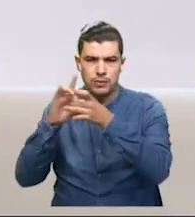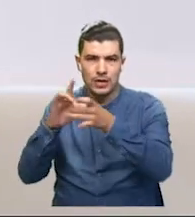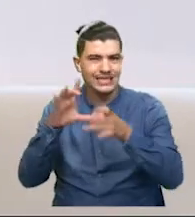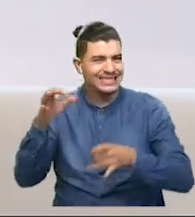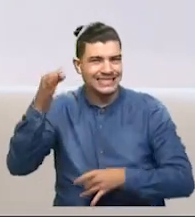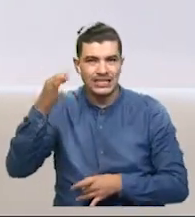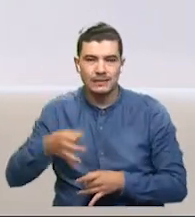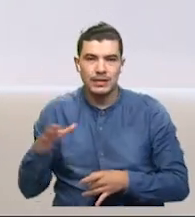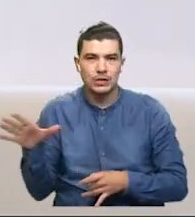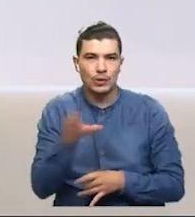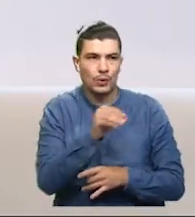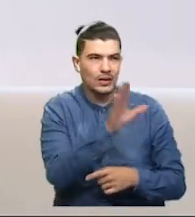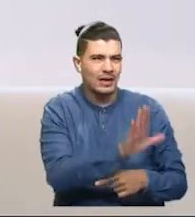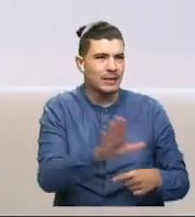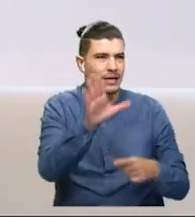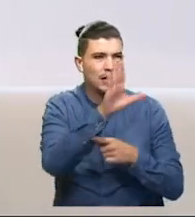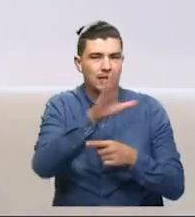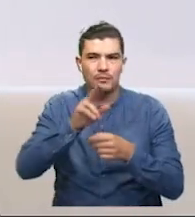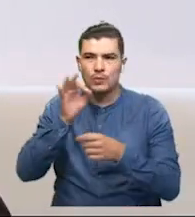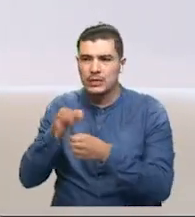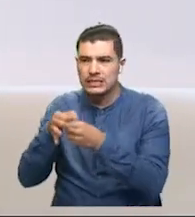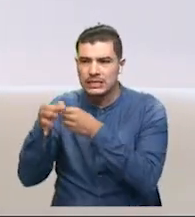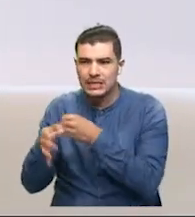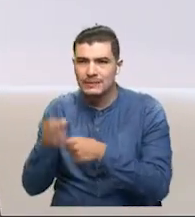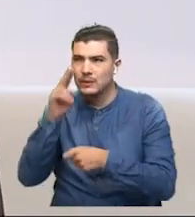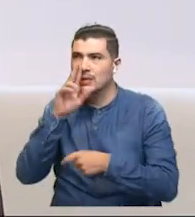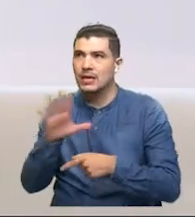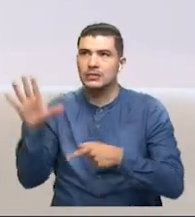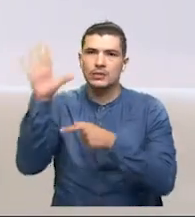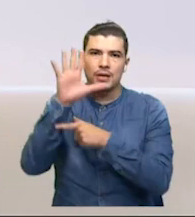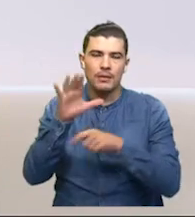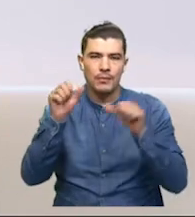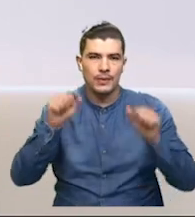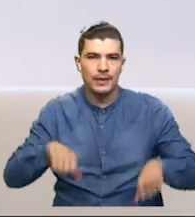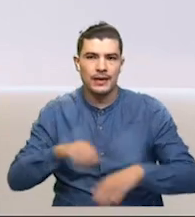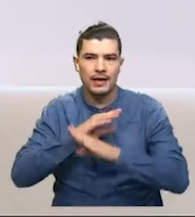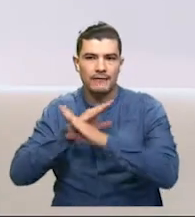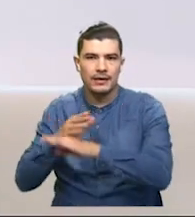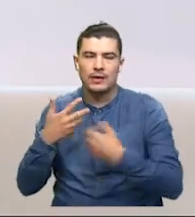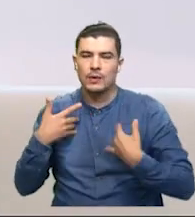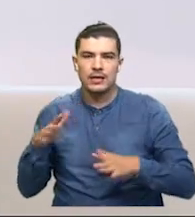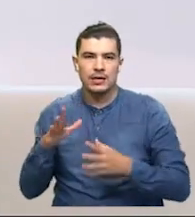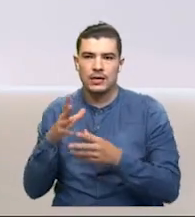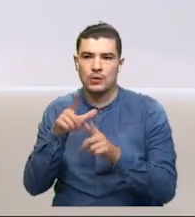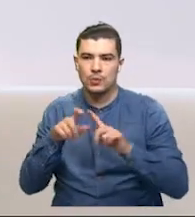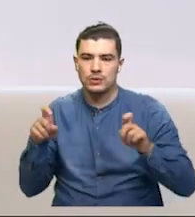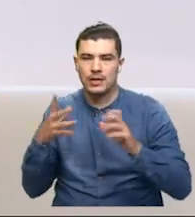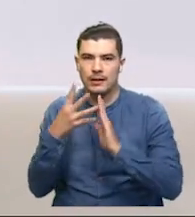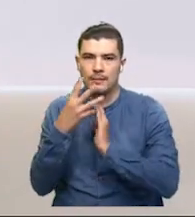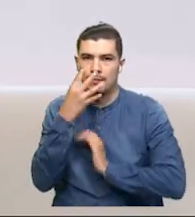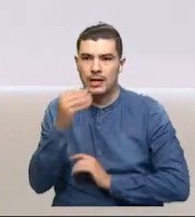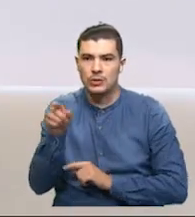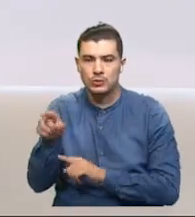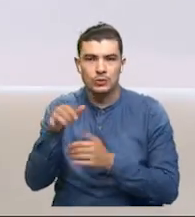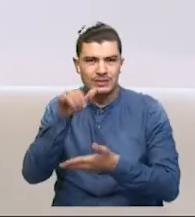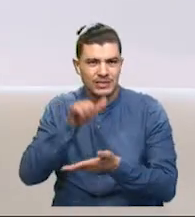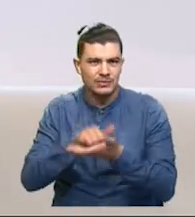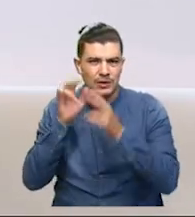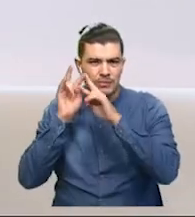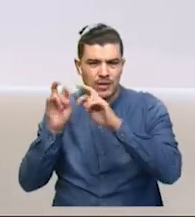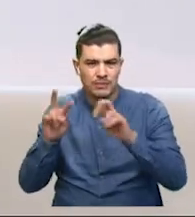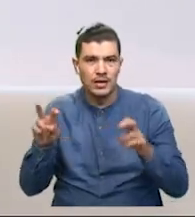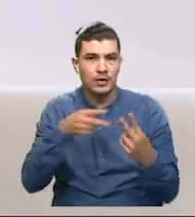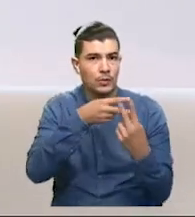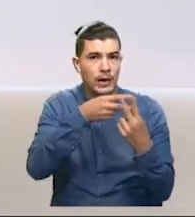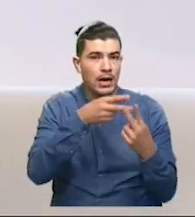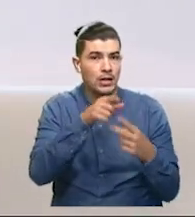las autoridades, tanto departamentales como municipales, para erradicar cualquier fenómeno que quiera actuar. Operaciones constantes, numeral el que la